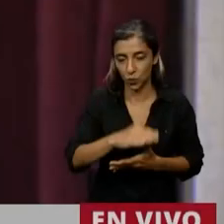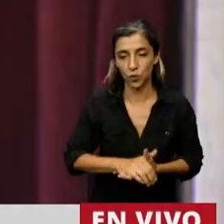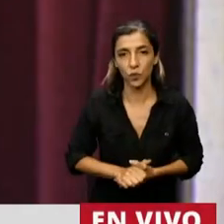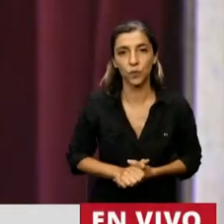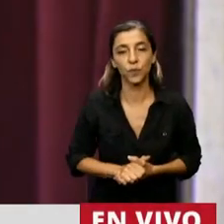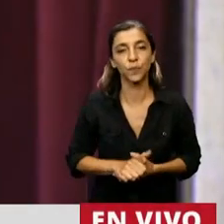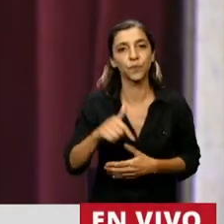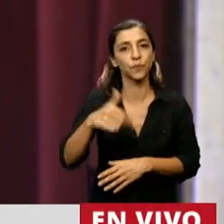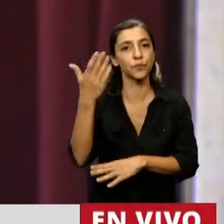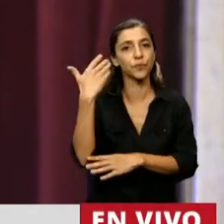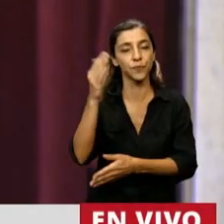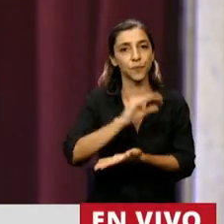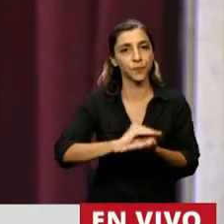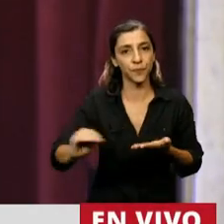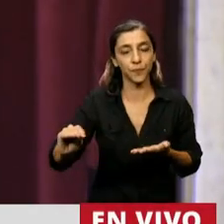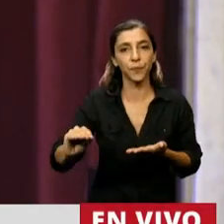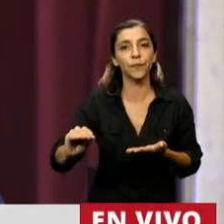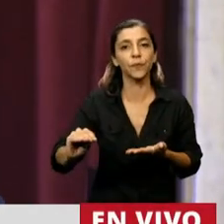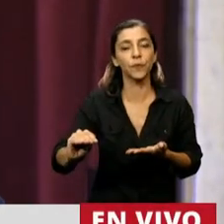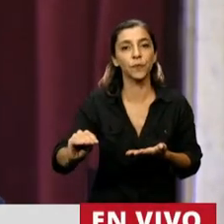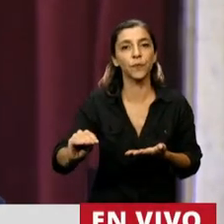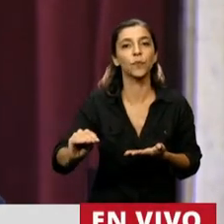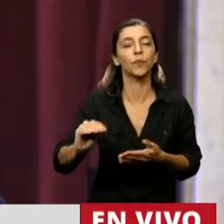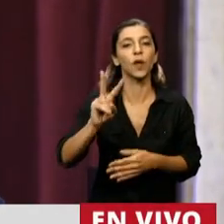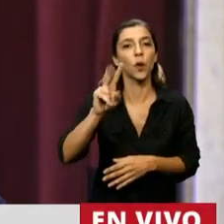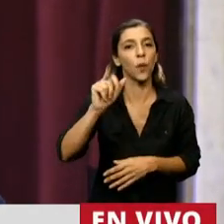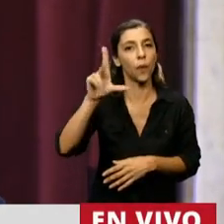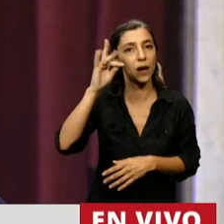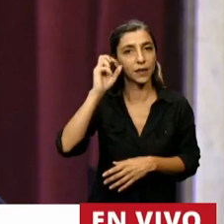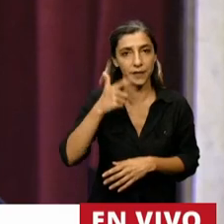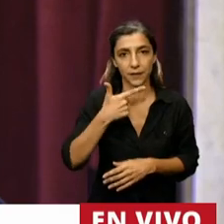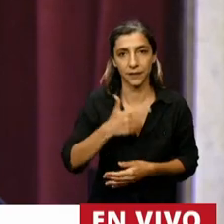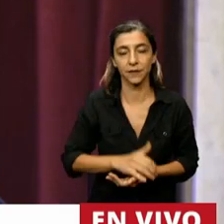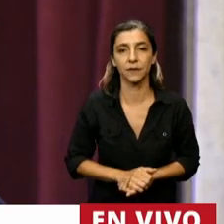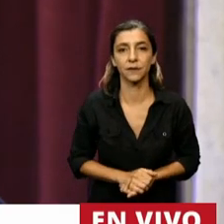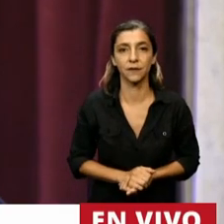uso de la palabra por una cuestión de privilegio, el diputado Eduardo Valdés.